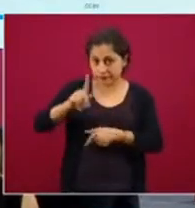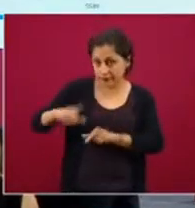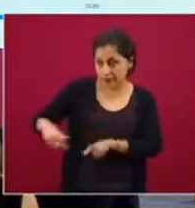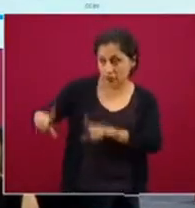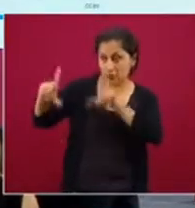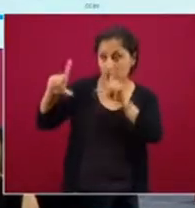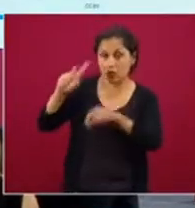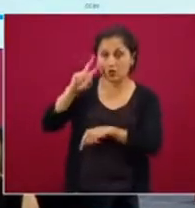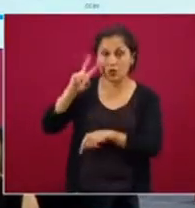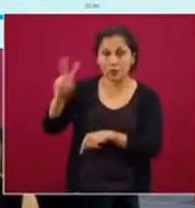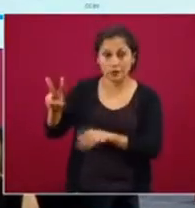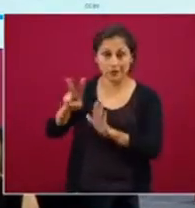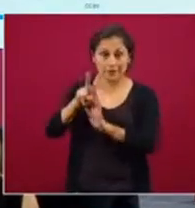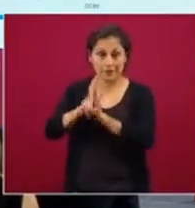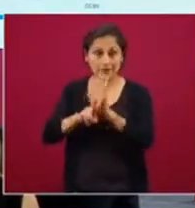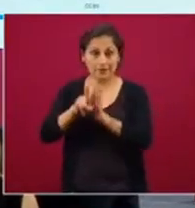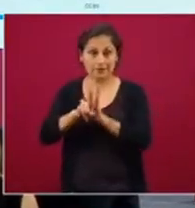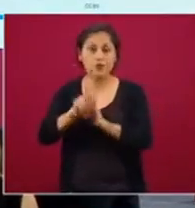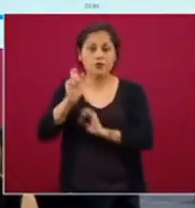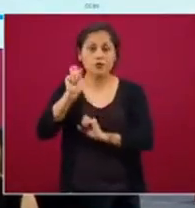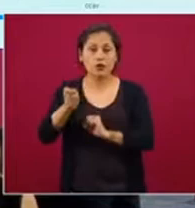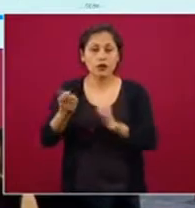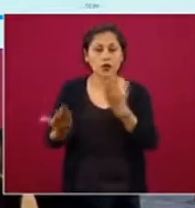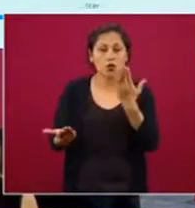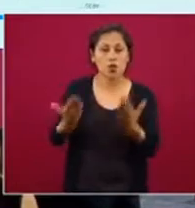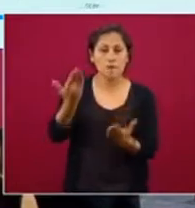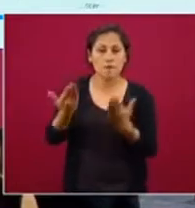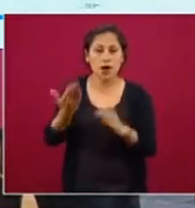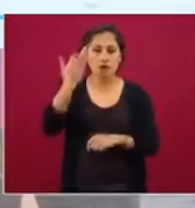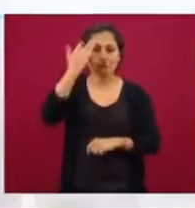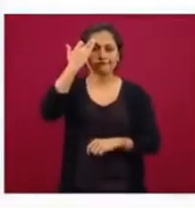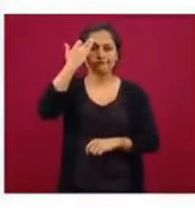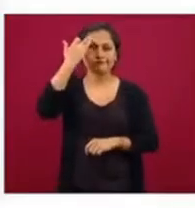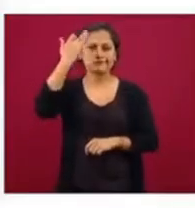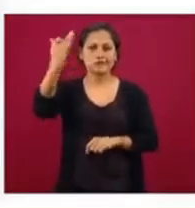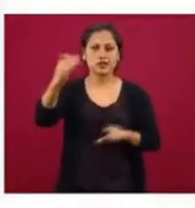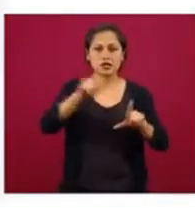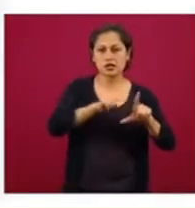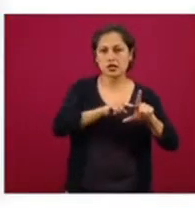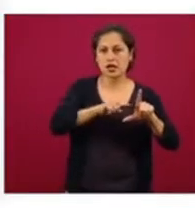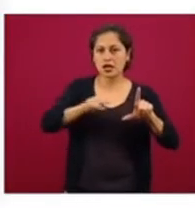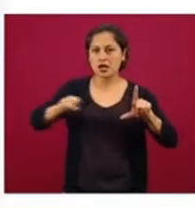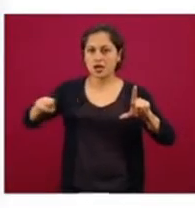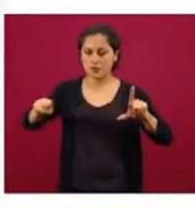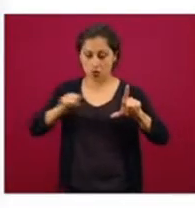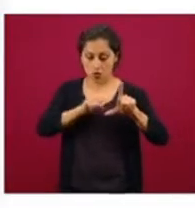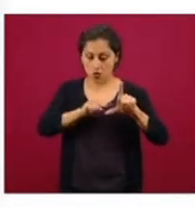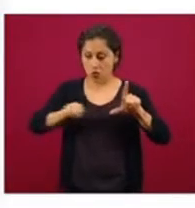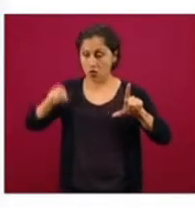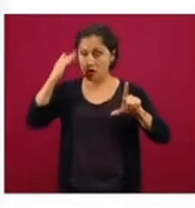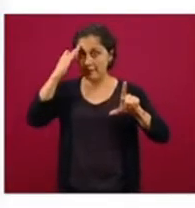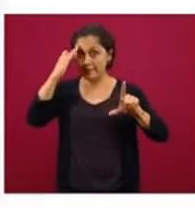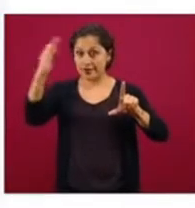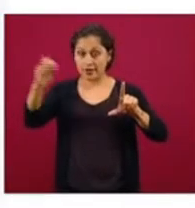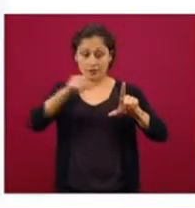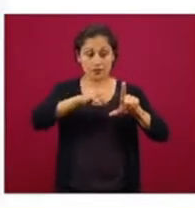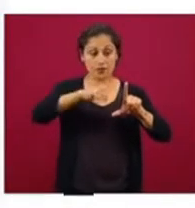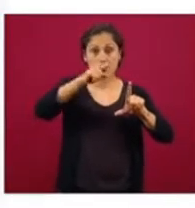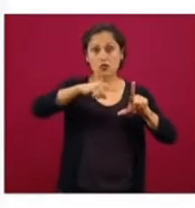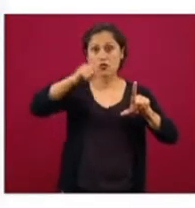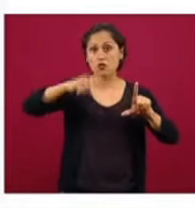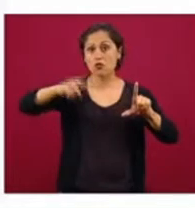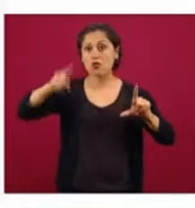de cambio. Y la velocidad de cambio, dado que esto es el tiempo y esto es la cantidad de casos por millón de habitantes,